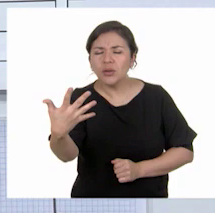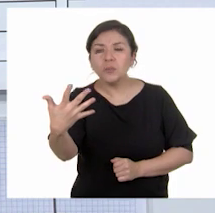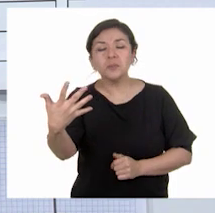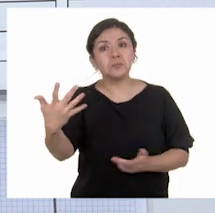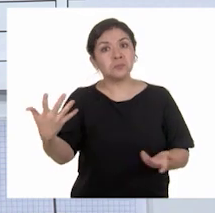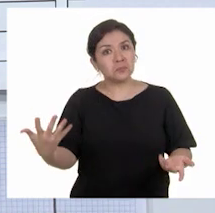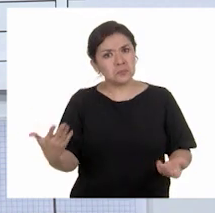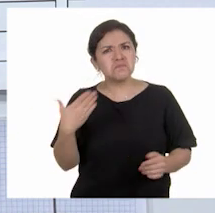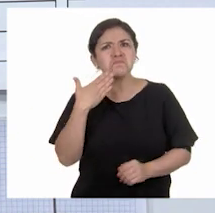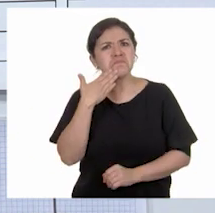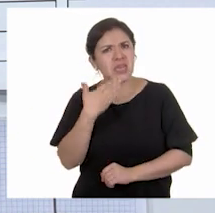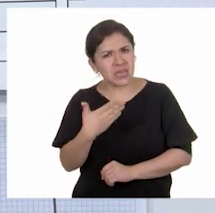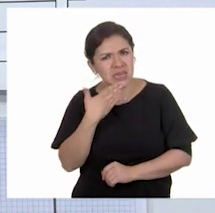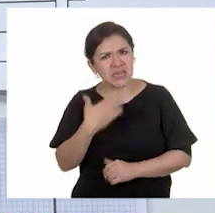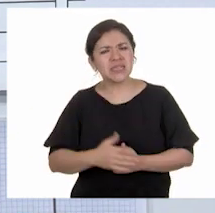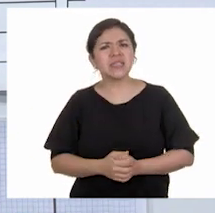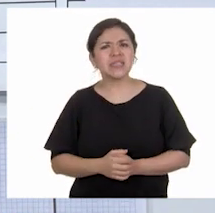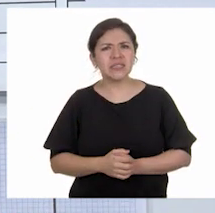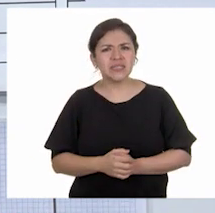18.5, muy bien.